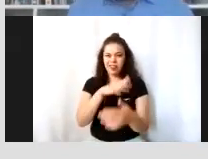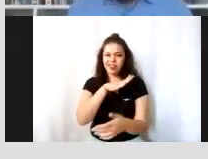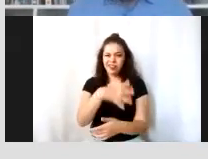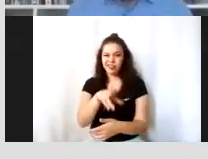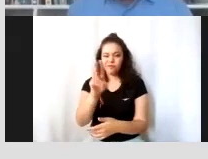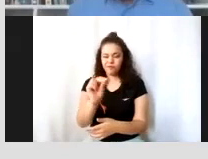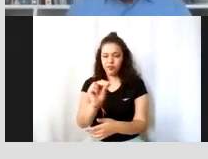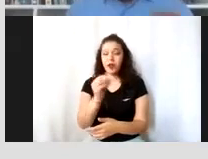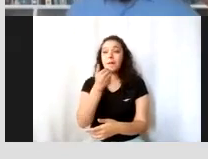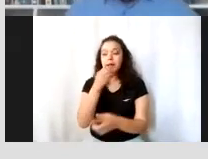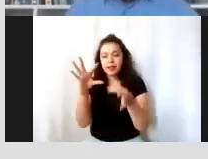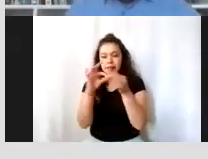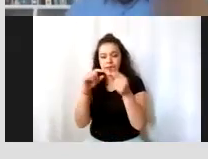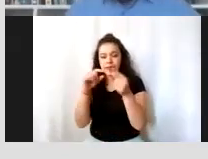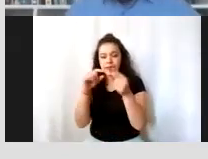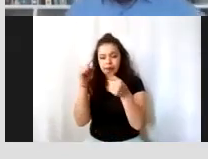sino específicos.